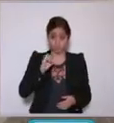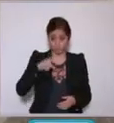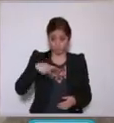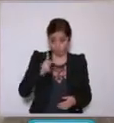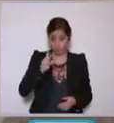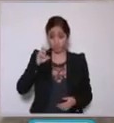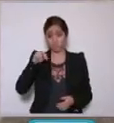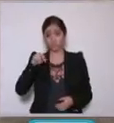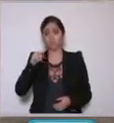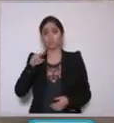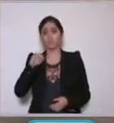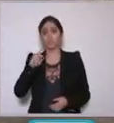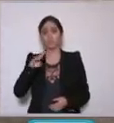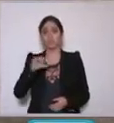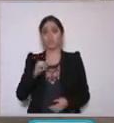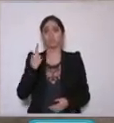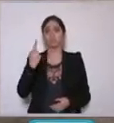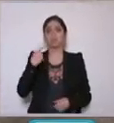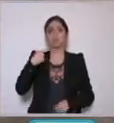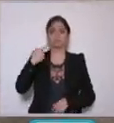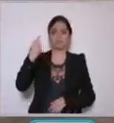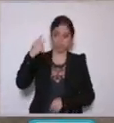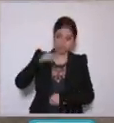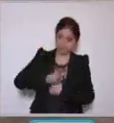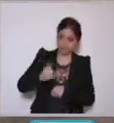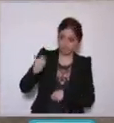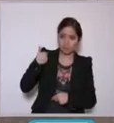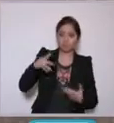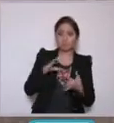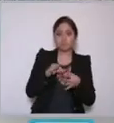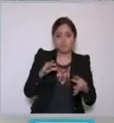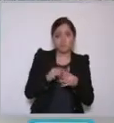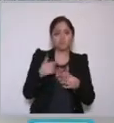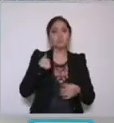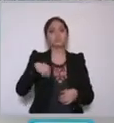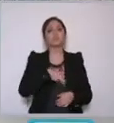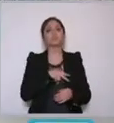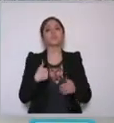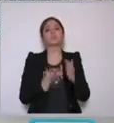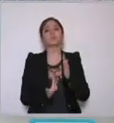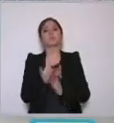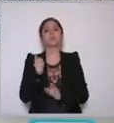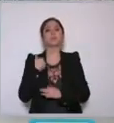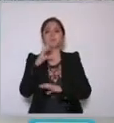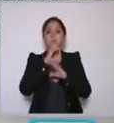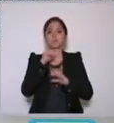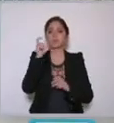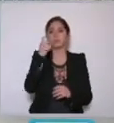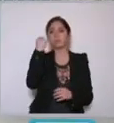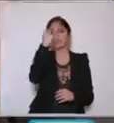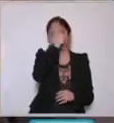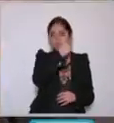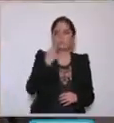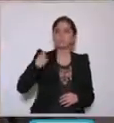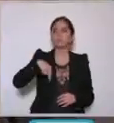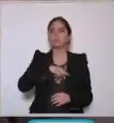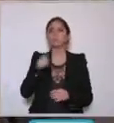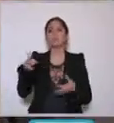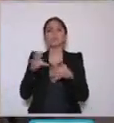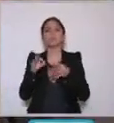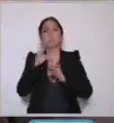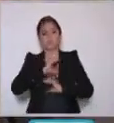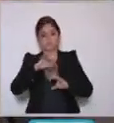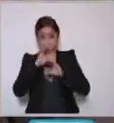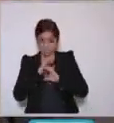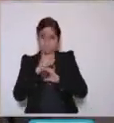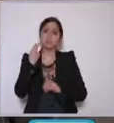súper prendidos Sí. la semana pasada. Hasta hoy estábamos en maquillaje cantando, ¿sí o no? Sí. Estábamos cante, díganme sí, que cierto. no. Oigan, y bueno, pues